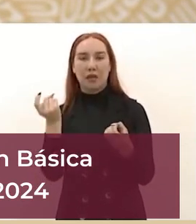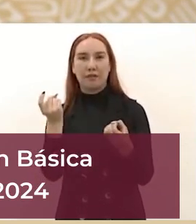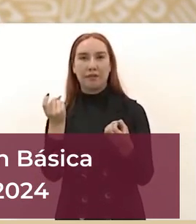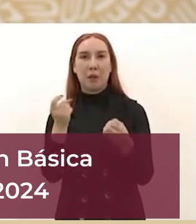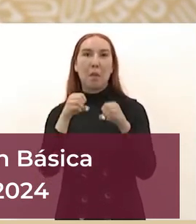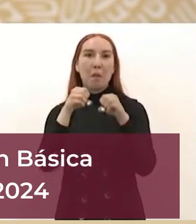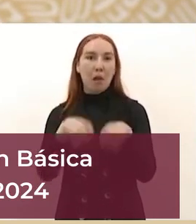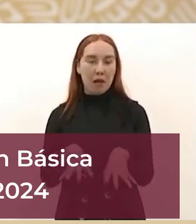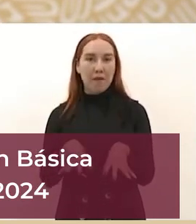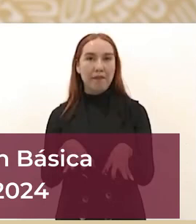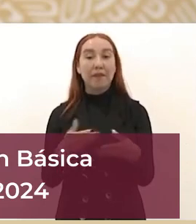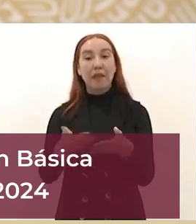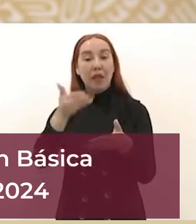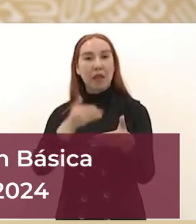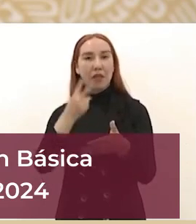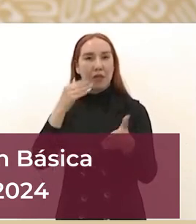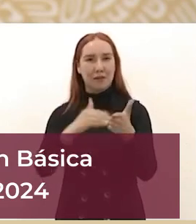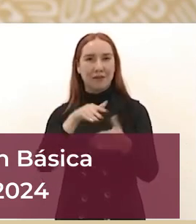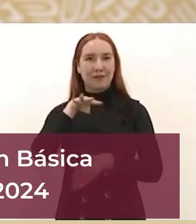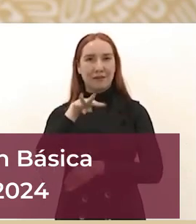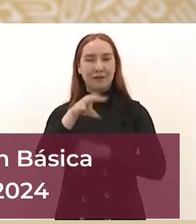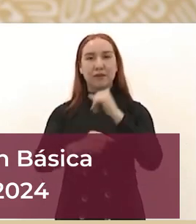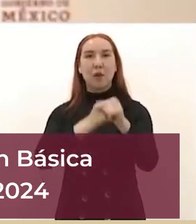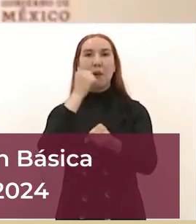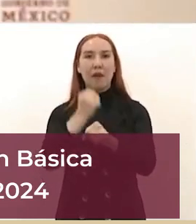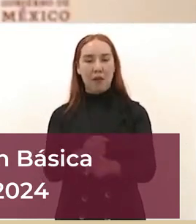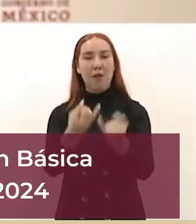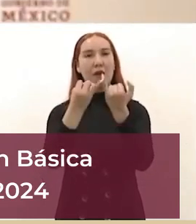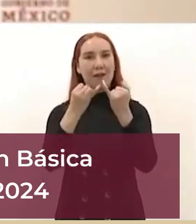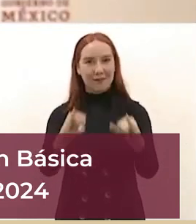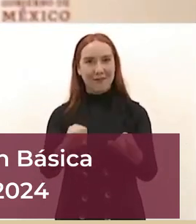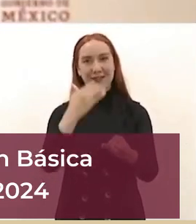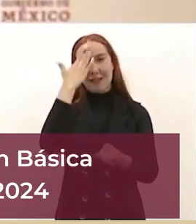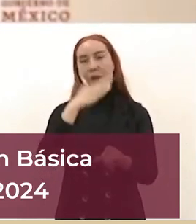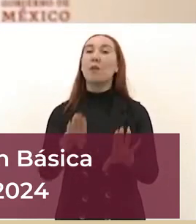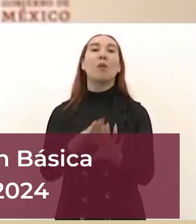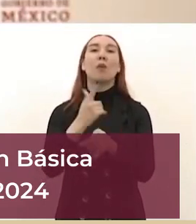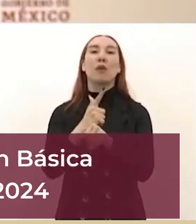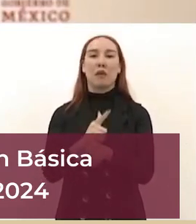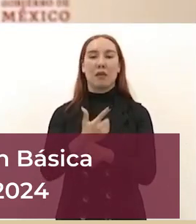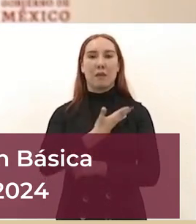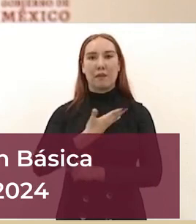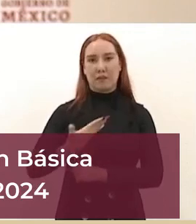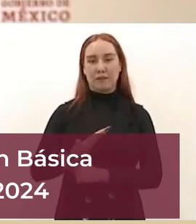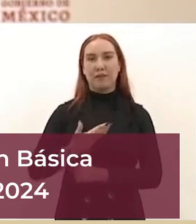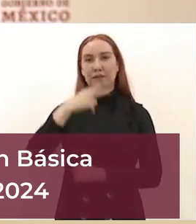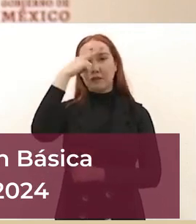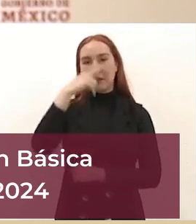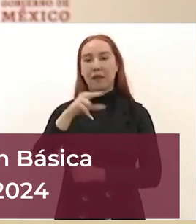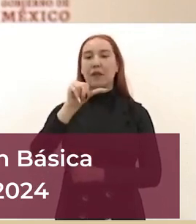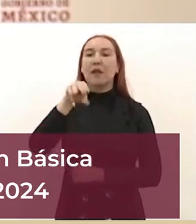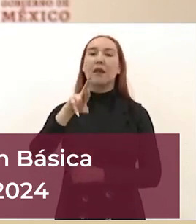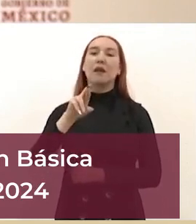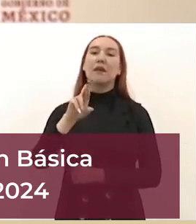de 138.000 serán de esta entidad. Con este apoyo, se pretende combatir el abandono escolar y coadyugar a la permanencia y avance